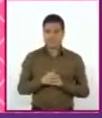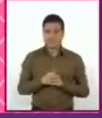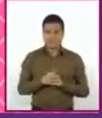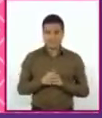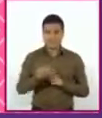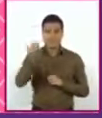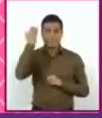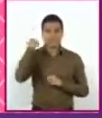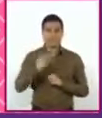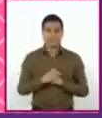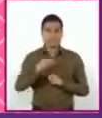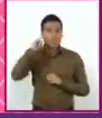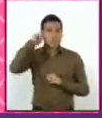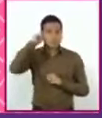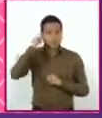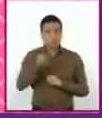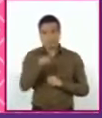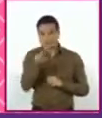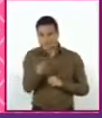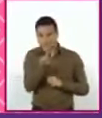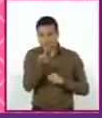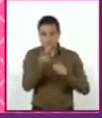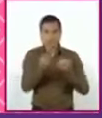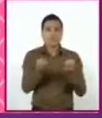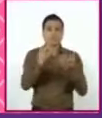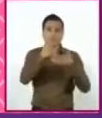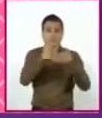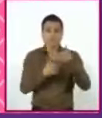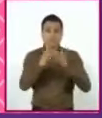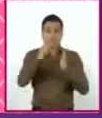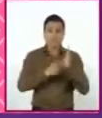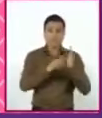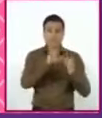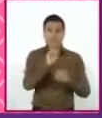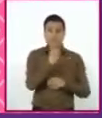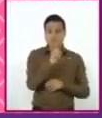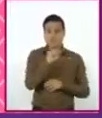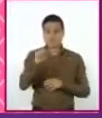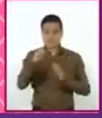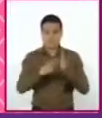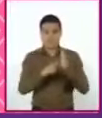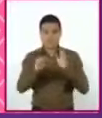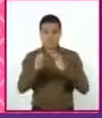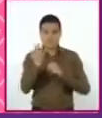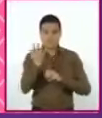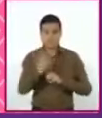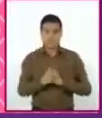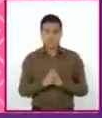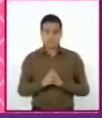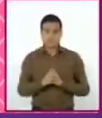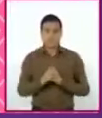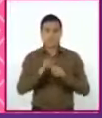la población indígena de 1521 a 1650